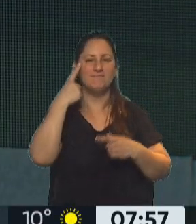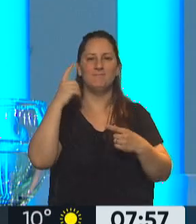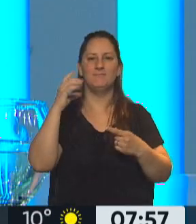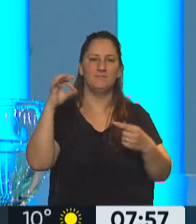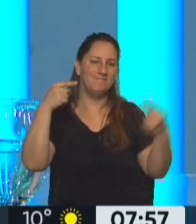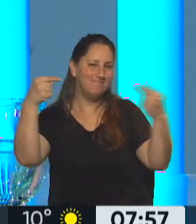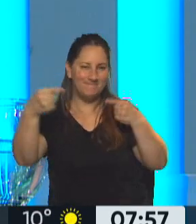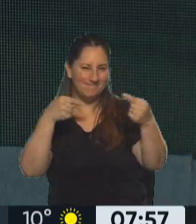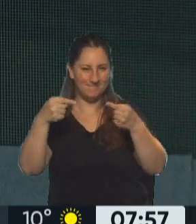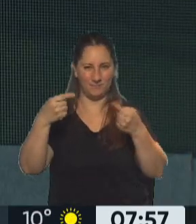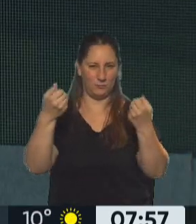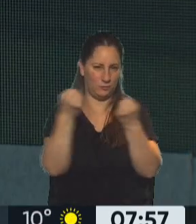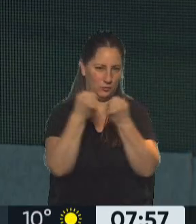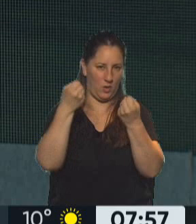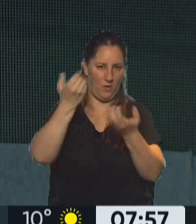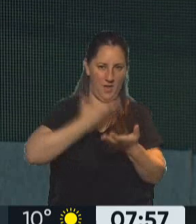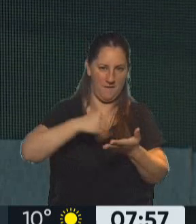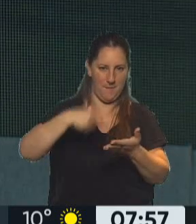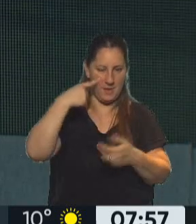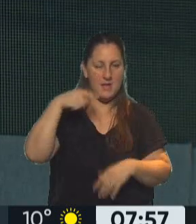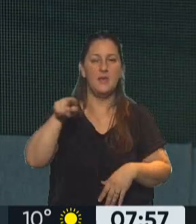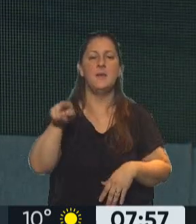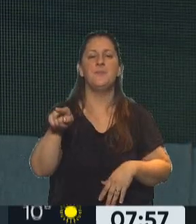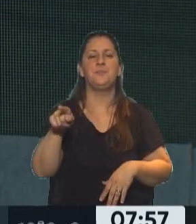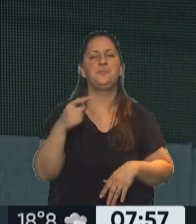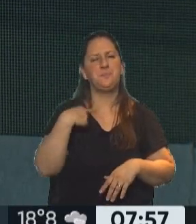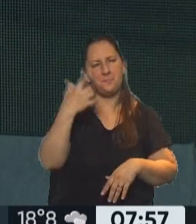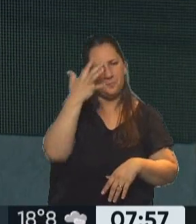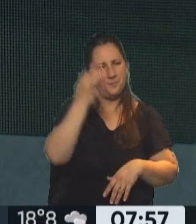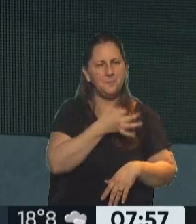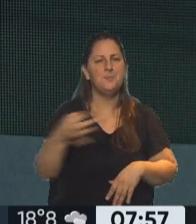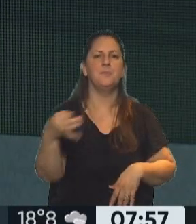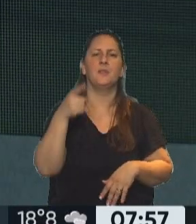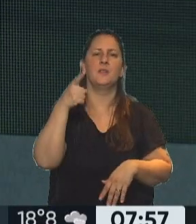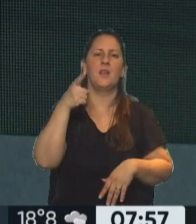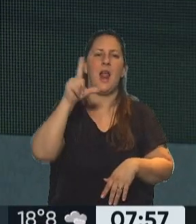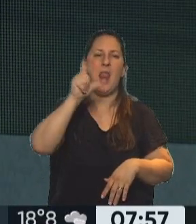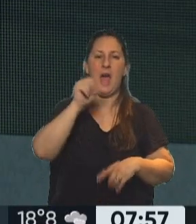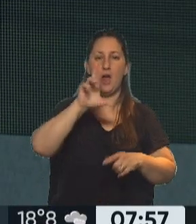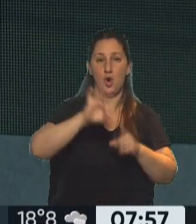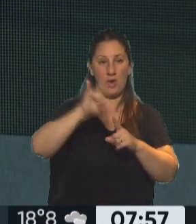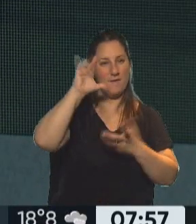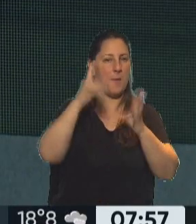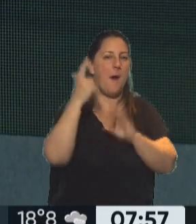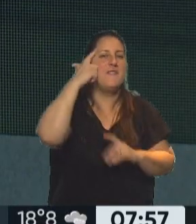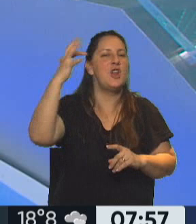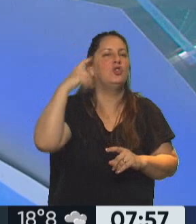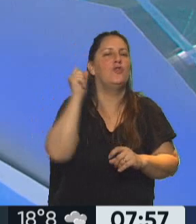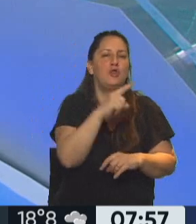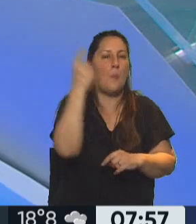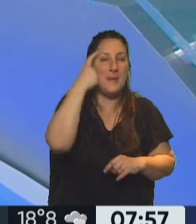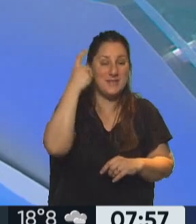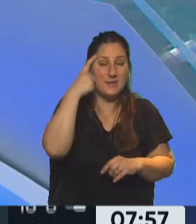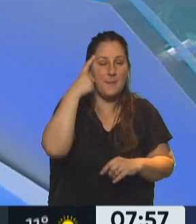a propósito de este entendimiento tiene cierta lógica para la mirada ideológica de la Roque porque fue